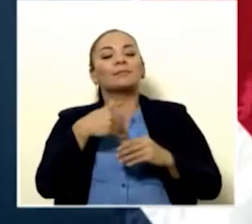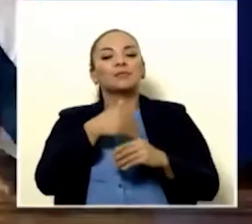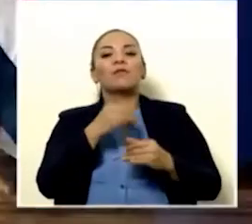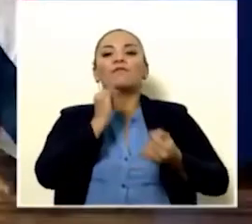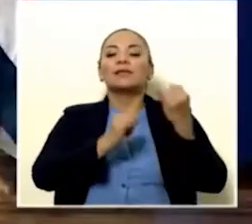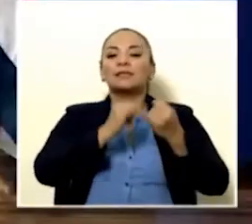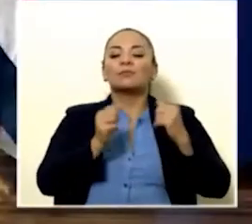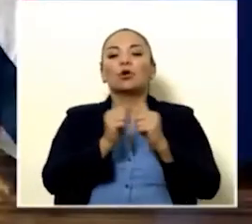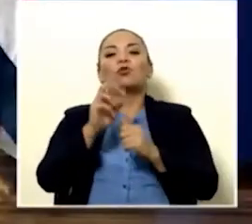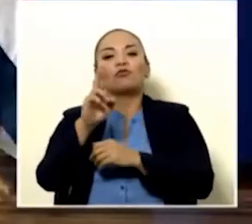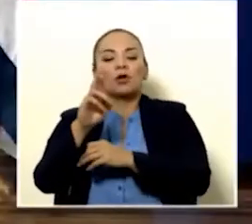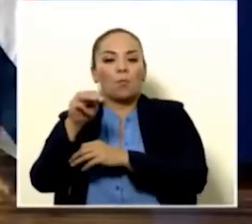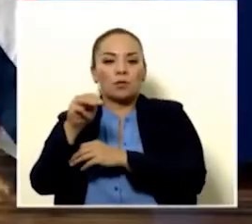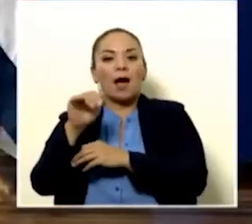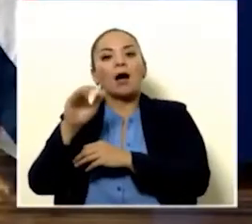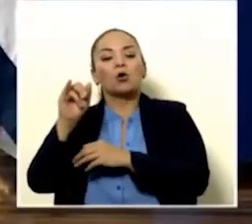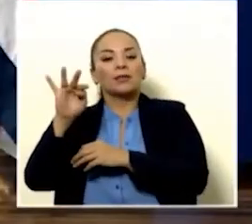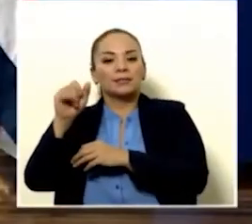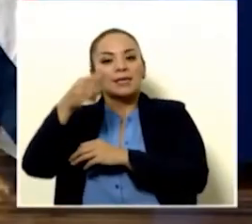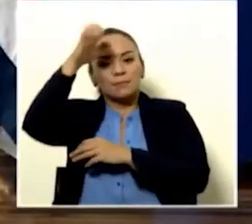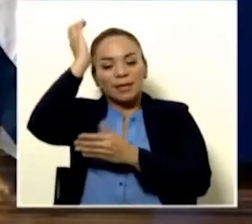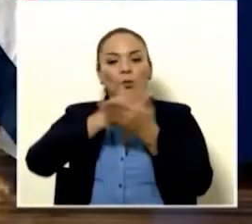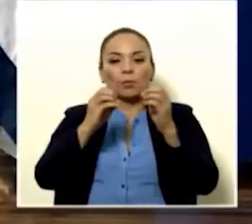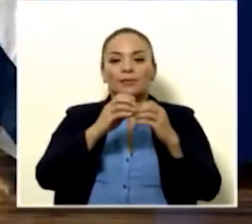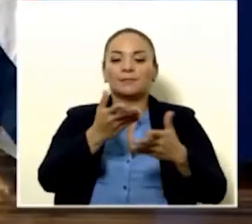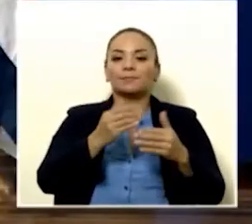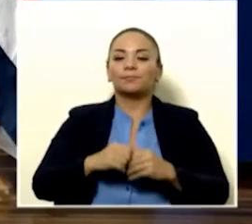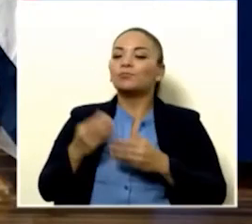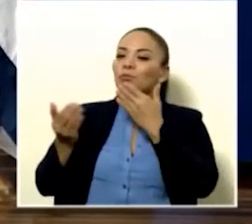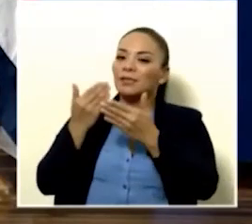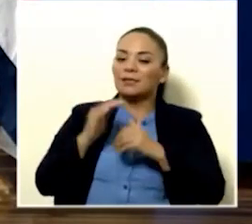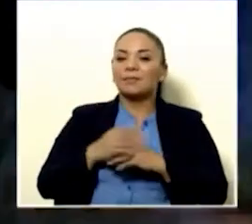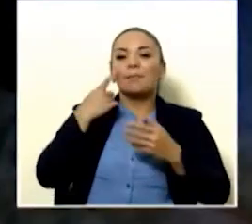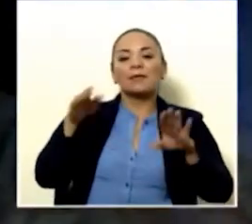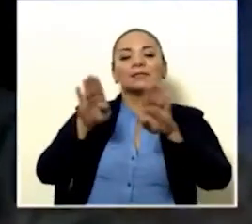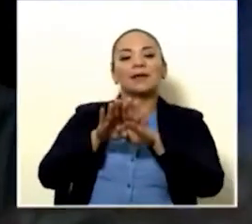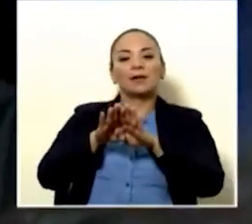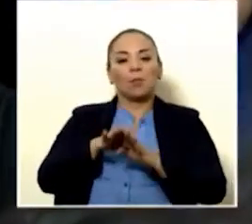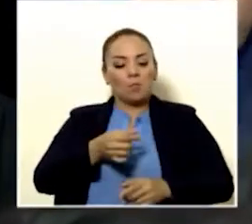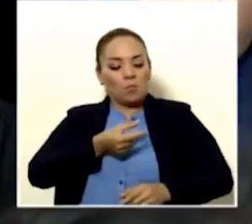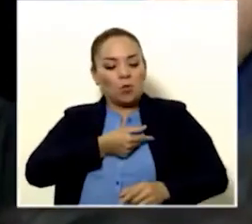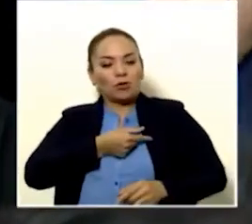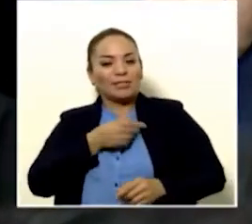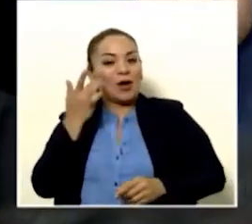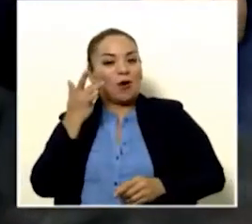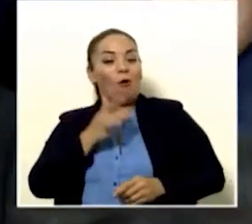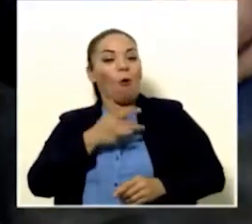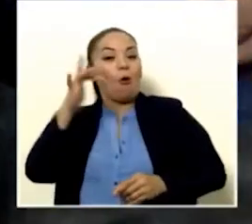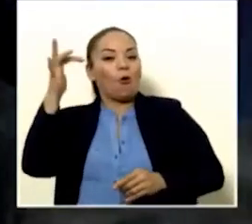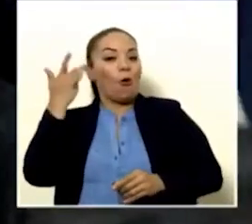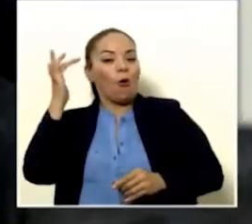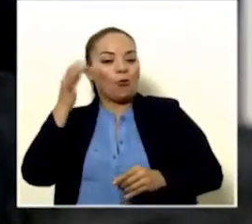ministro. Finalizamos con Rodrigo Moya de Acontecer Espartano y algo más. Sí, muchas gracias. Ya para cerrar con broche de oro, de verdad, esta conferencia,